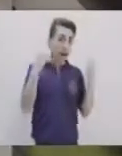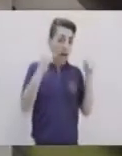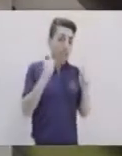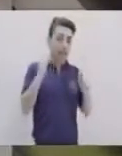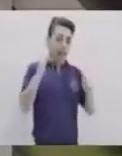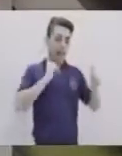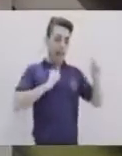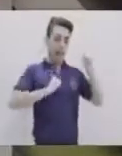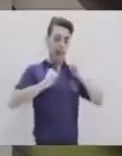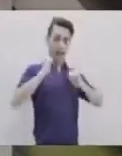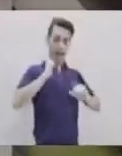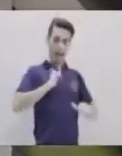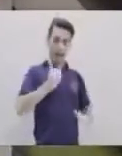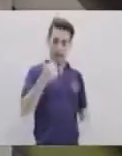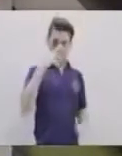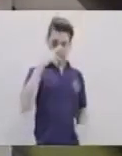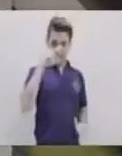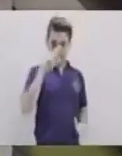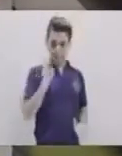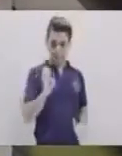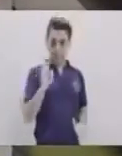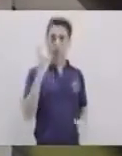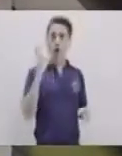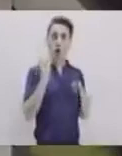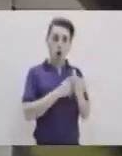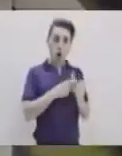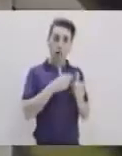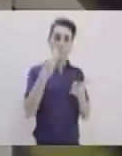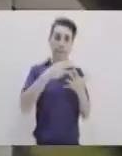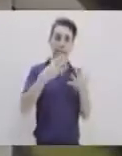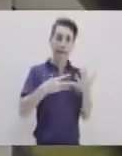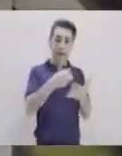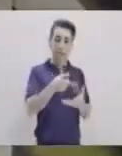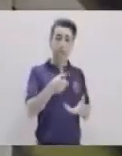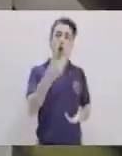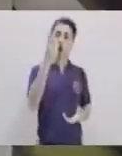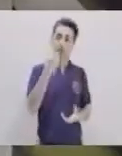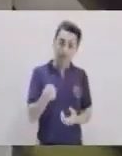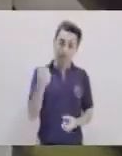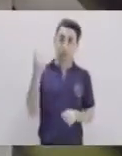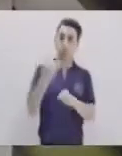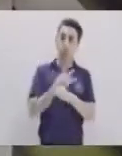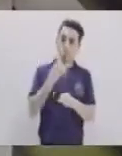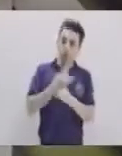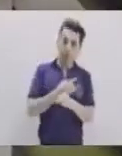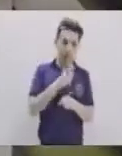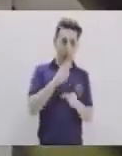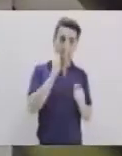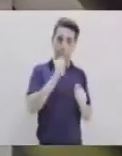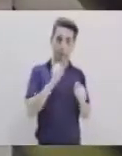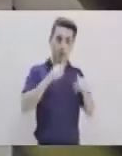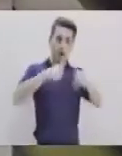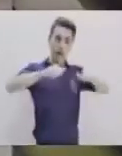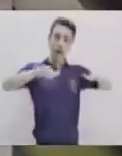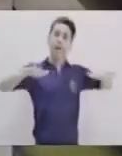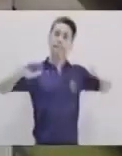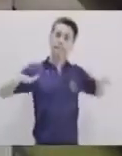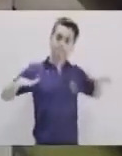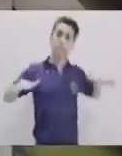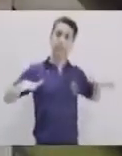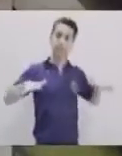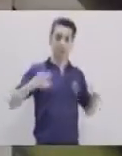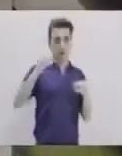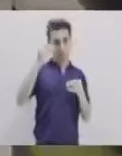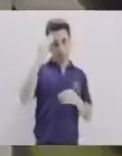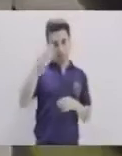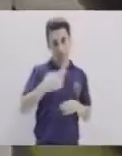arte a través de material de desecho, que es lo que más interesa para mejorar el ambiente, ¿verdad? Muchas gracias,